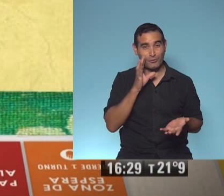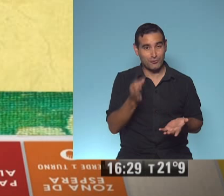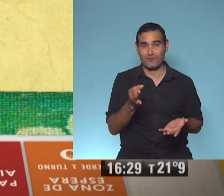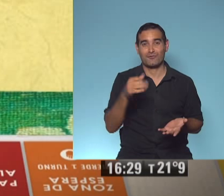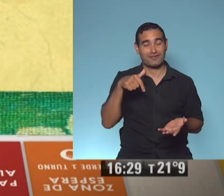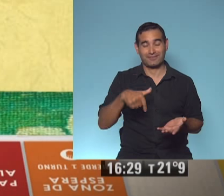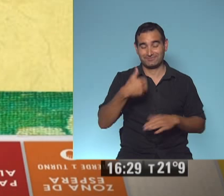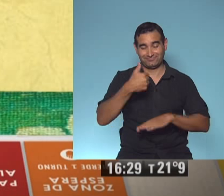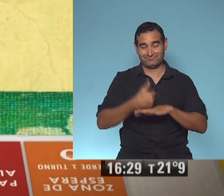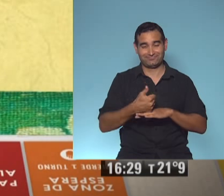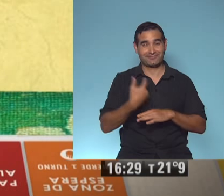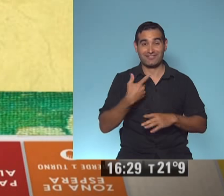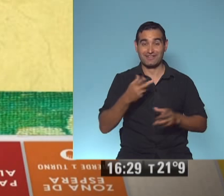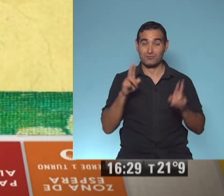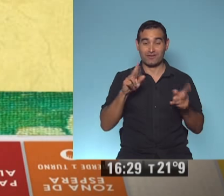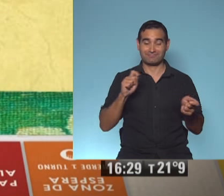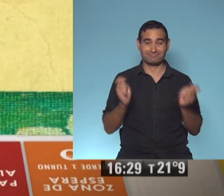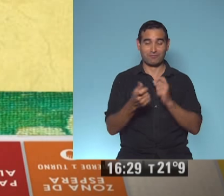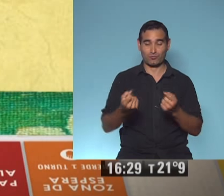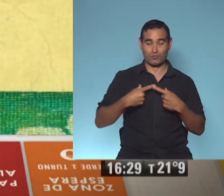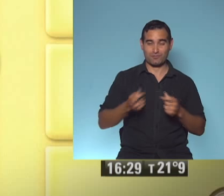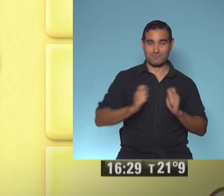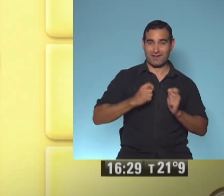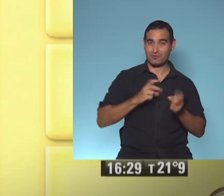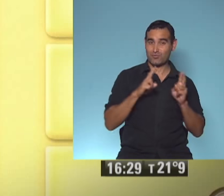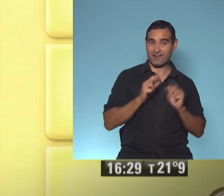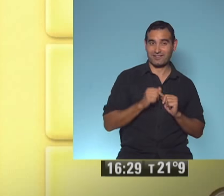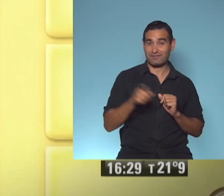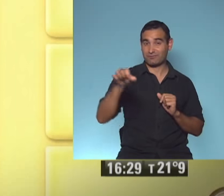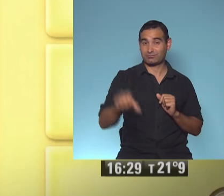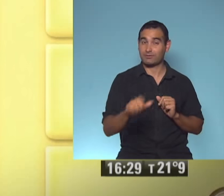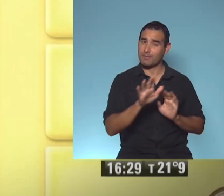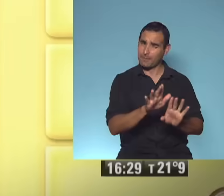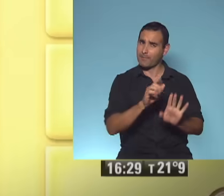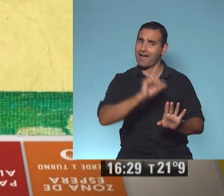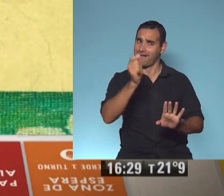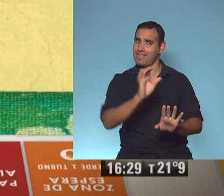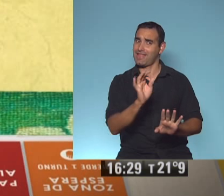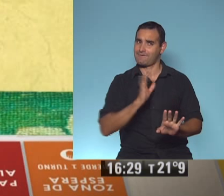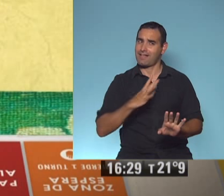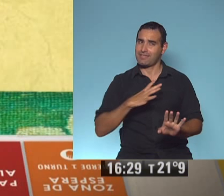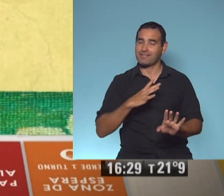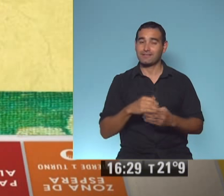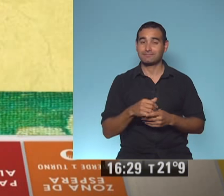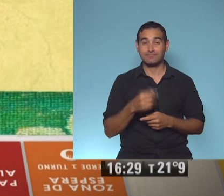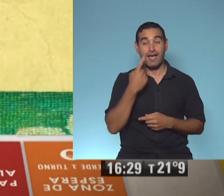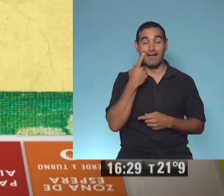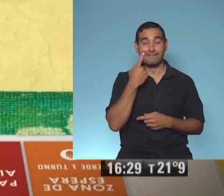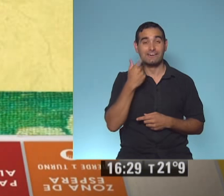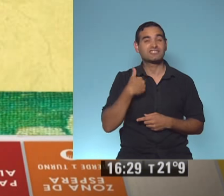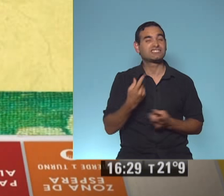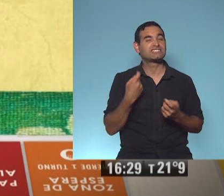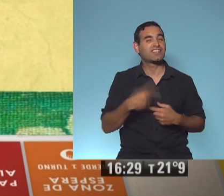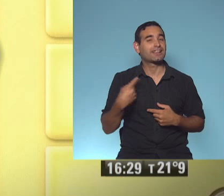en presencia de un cambio de suerte en el juego. Yo no cantaría victoria. A ver, ¿qué